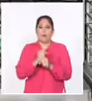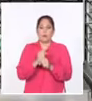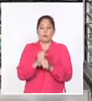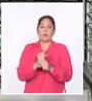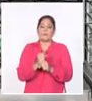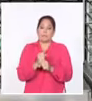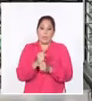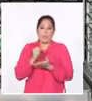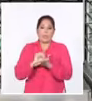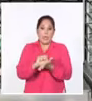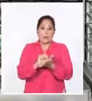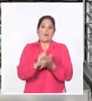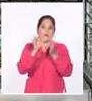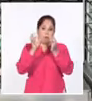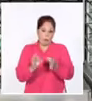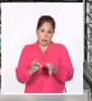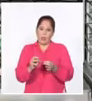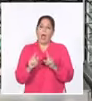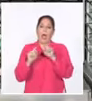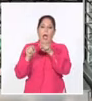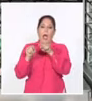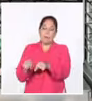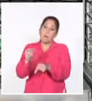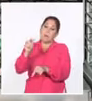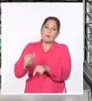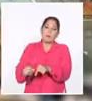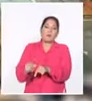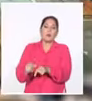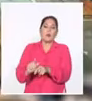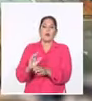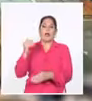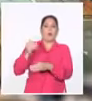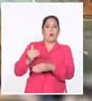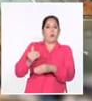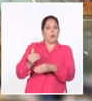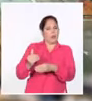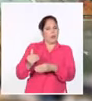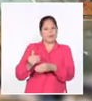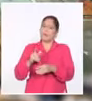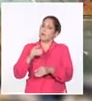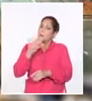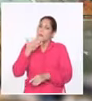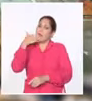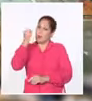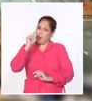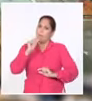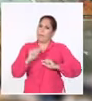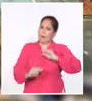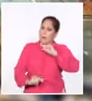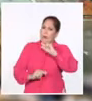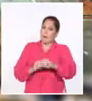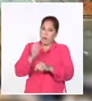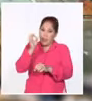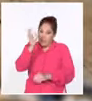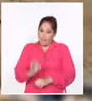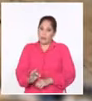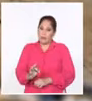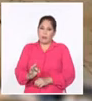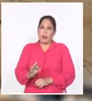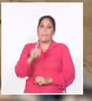el servicio en realidad sí estuviera habilitado. Hoy la realidad es otra, se puede mejorar, pero lo cierto es que tenemos más de